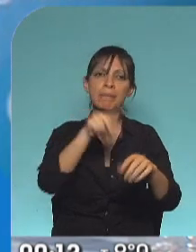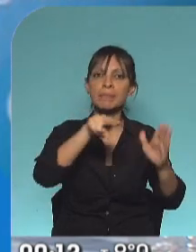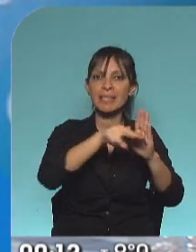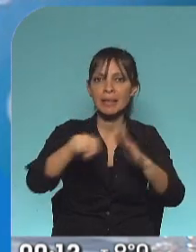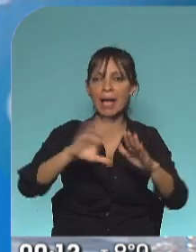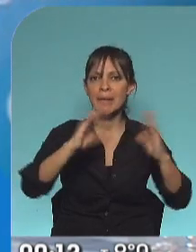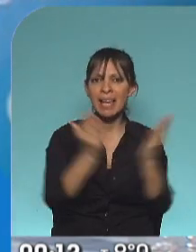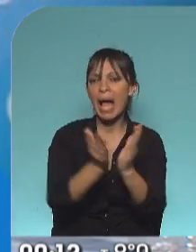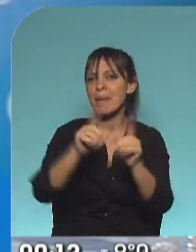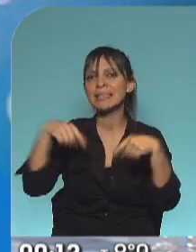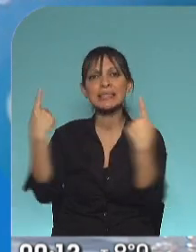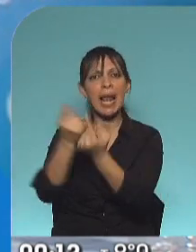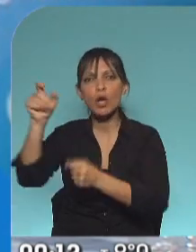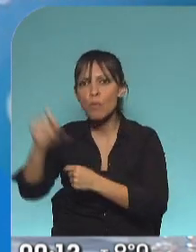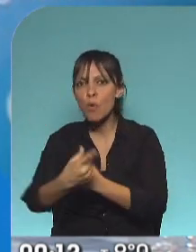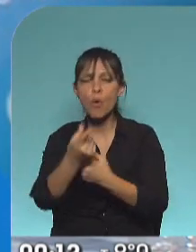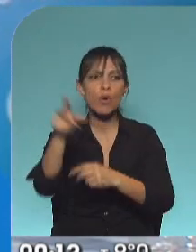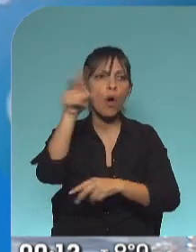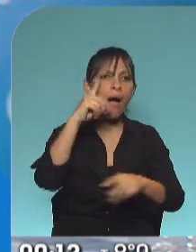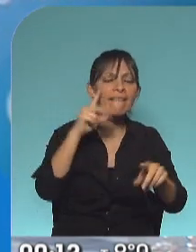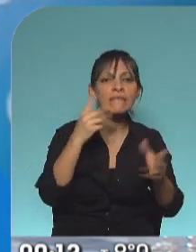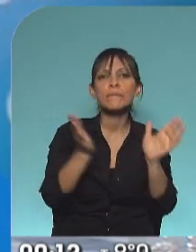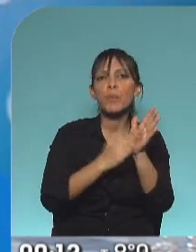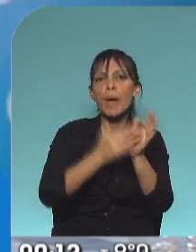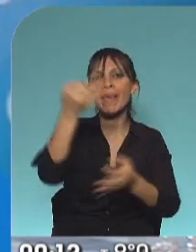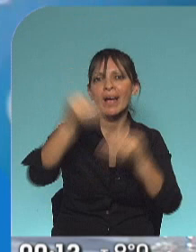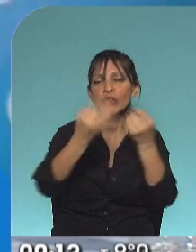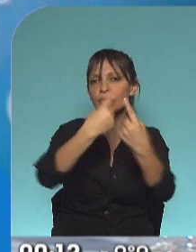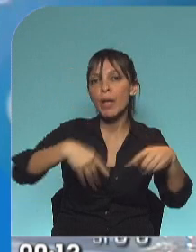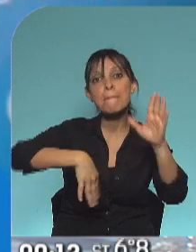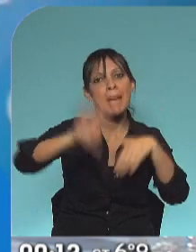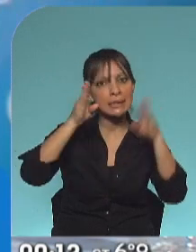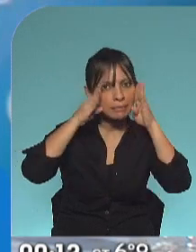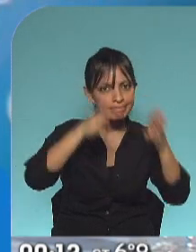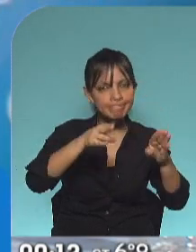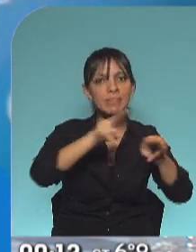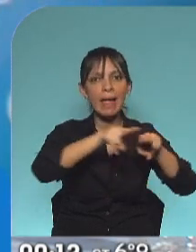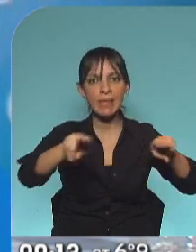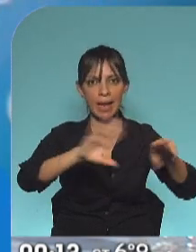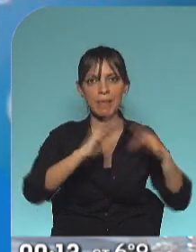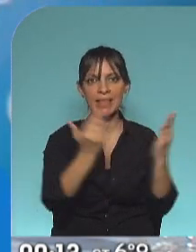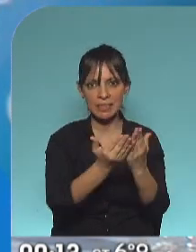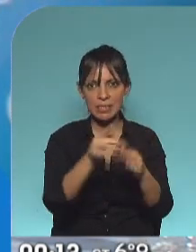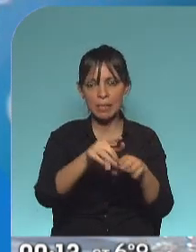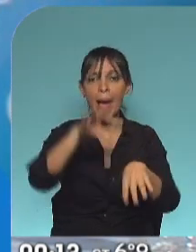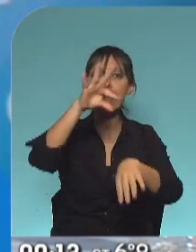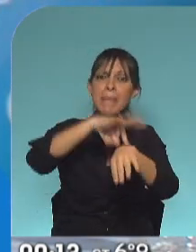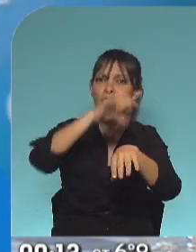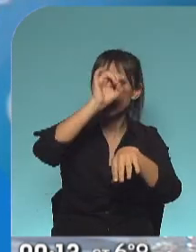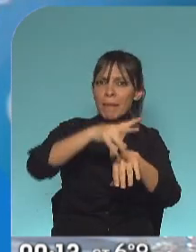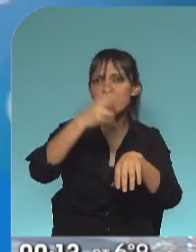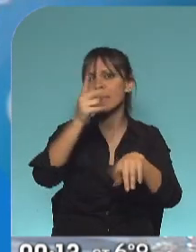el piso, como las búsquedas activas, especialmente en las terapias intensivas. No solamente los médicos y las